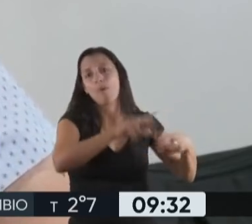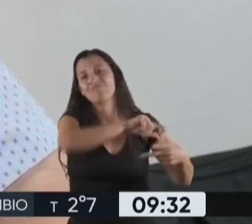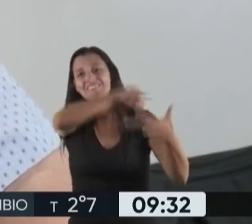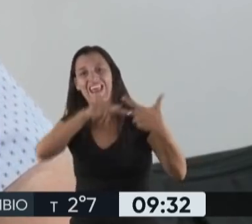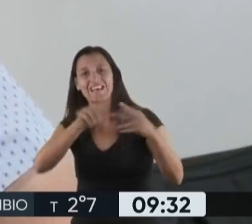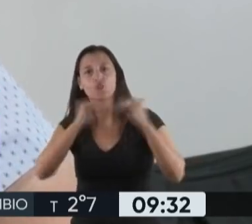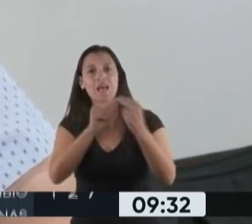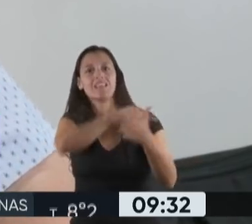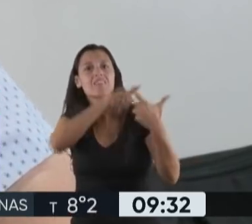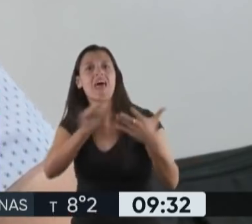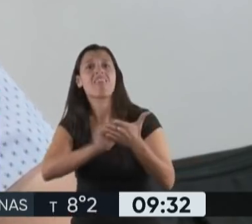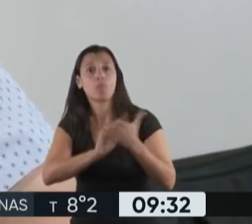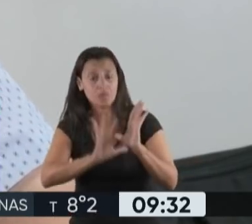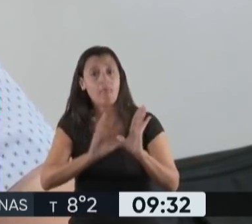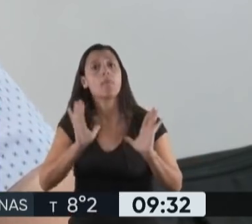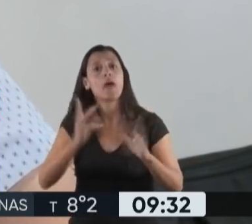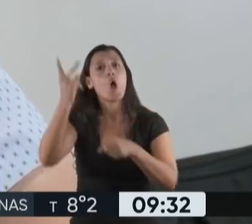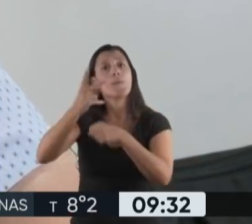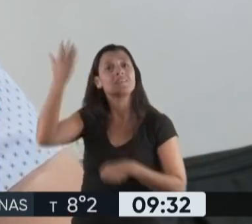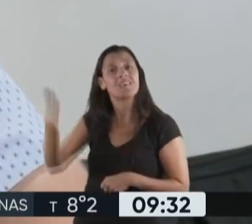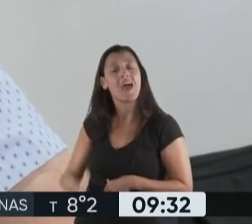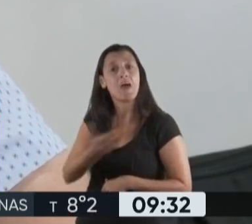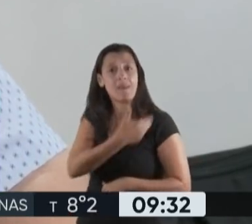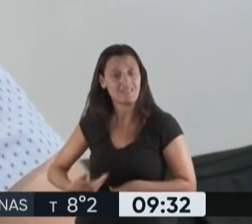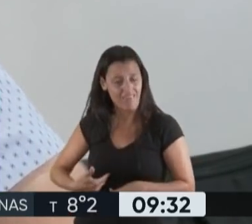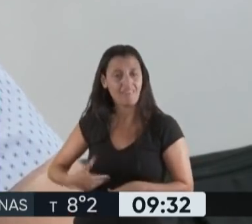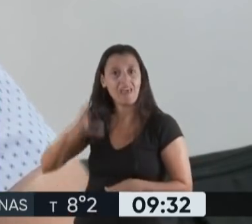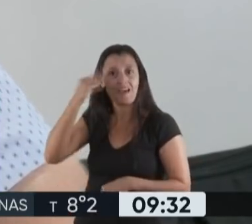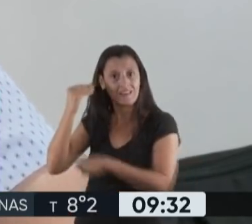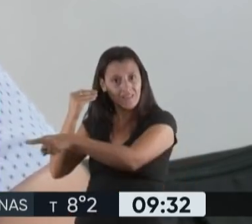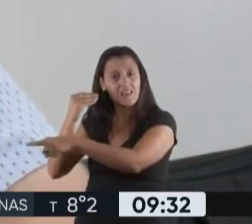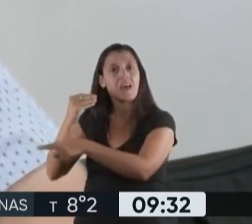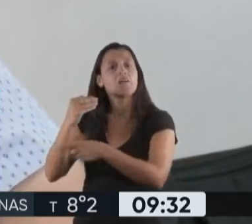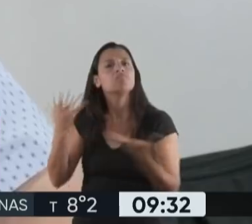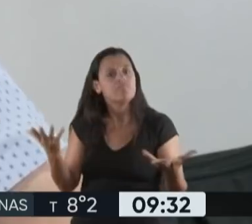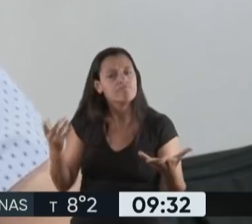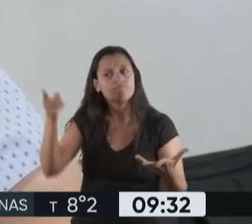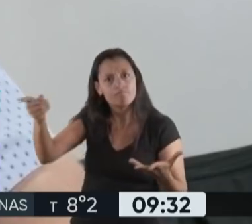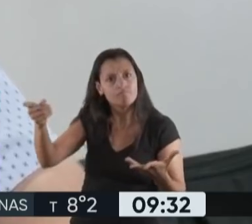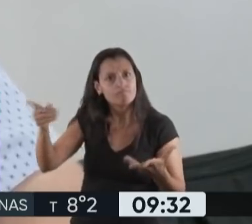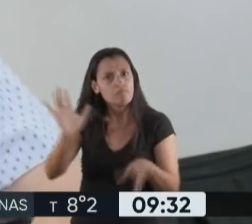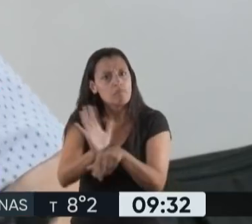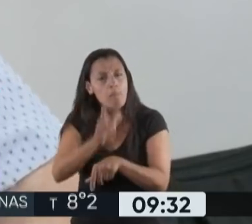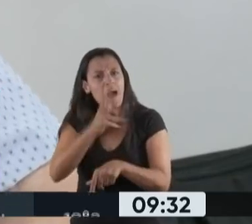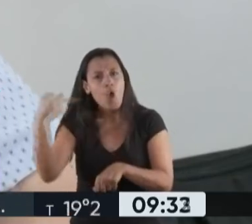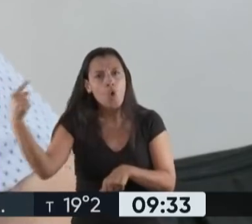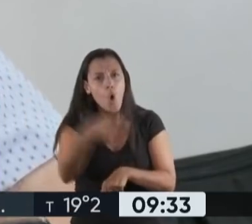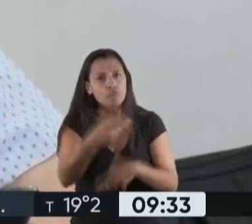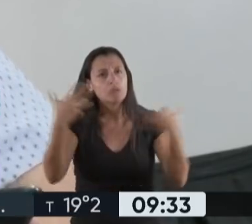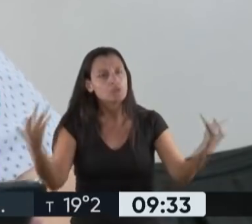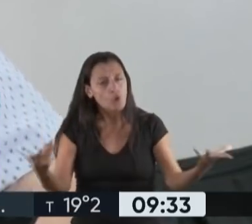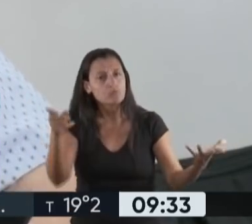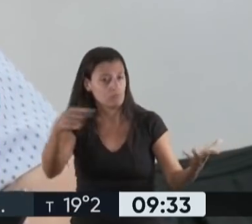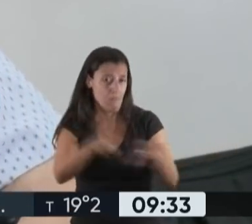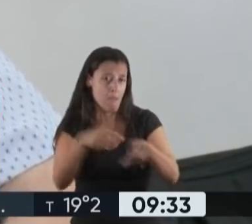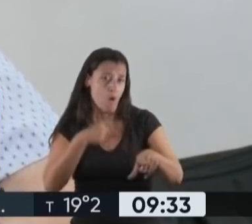Ahora, el espacio de la vicepresidente, de Alberto Fernández, es el que se opone claramente, y usted lo marcó.